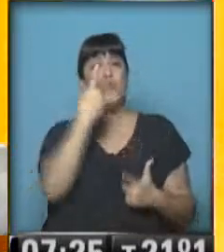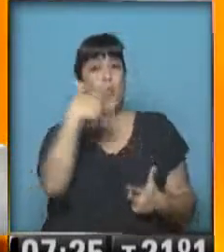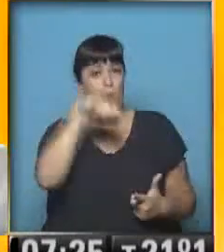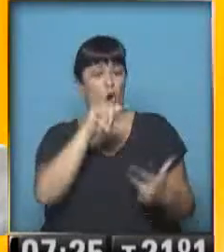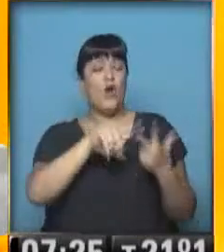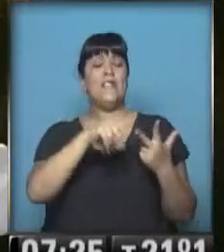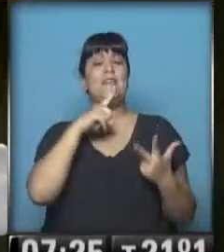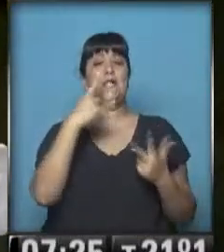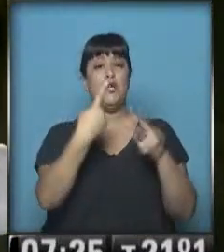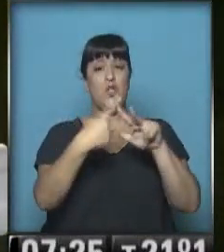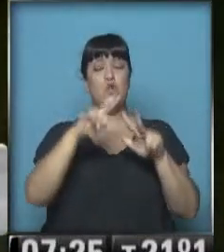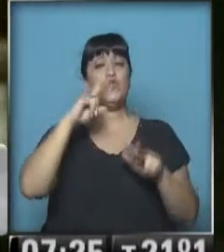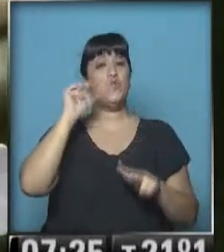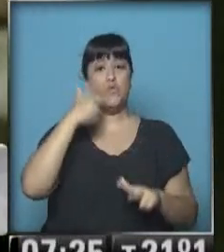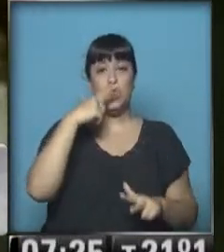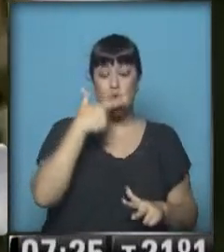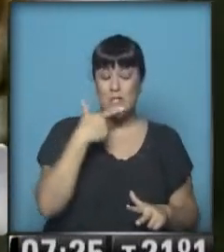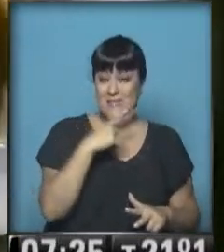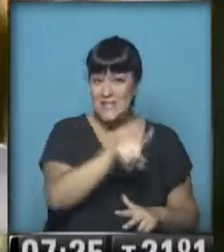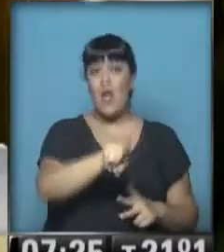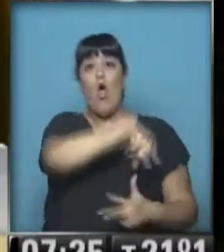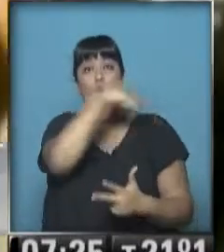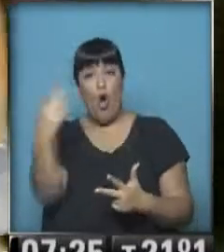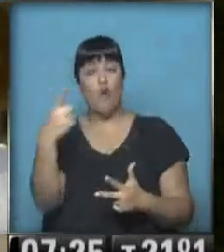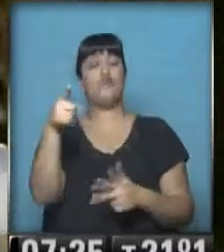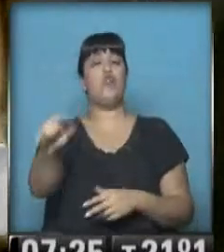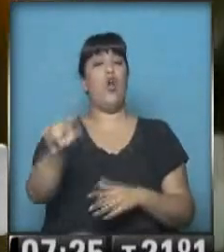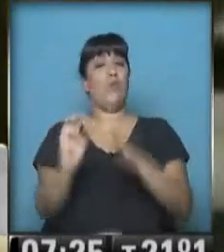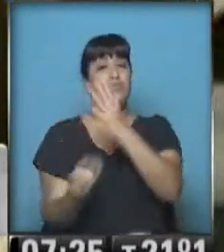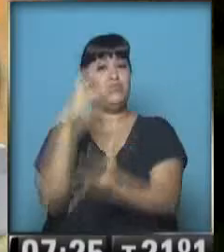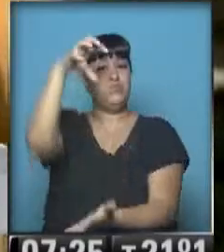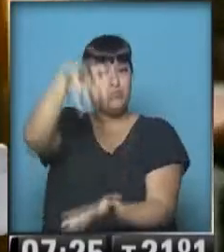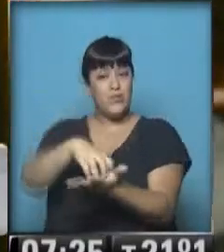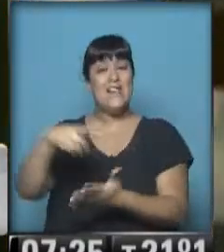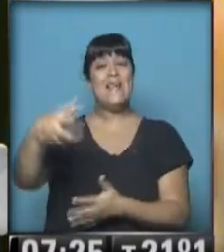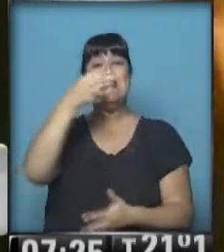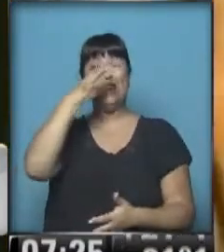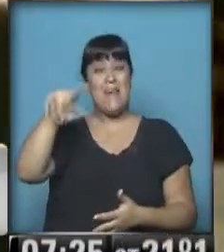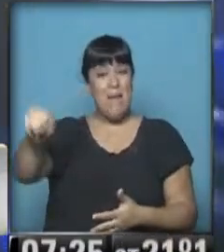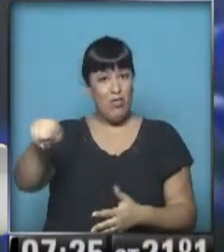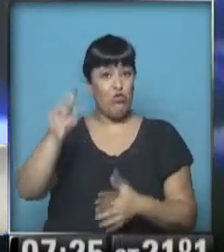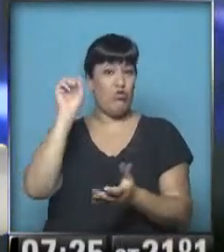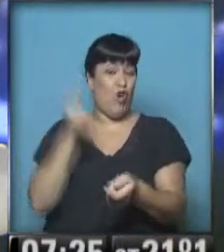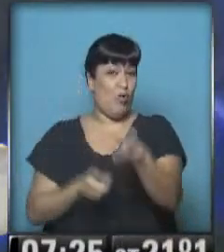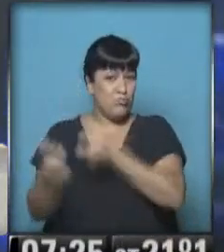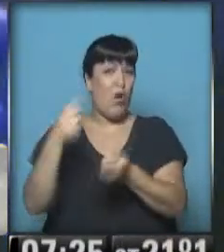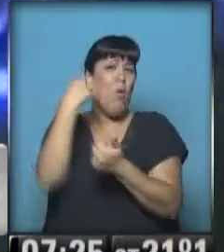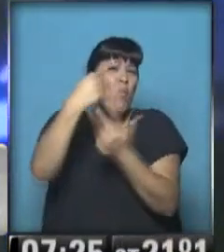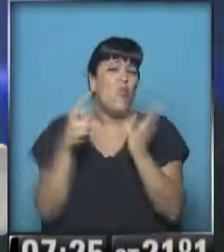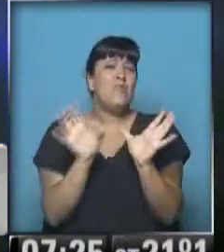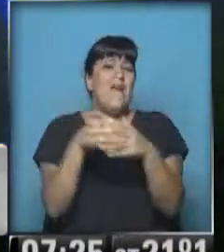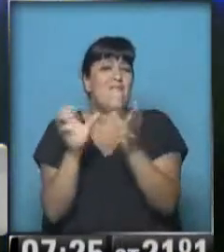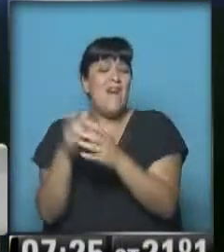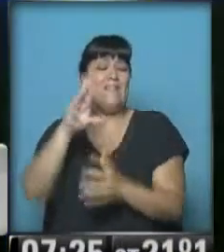1985 inauguró Cemento, el templo del rock, y por allí pasaron Papo, Los Redonditos de Ricota, Las Pelotas,